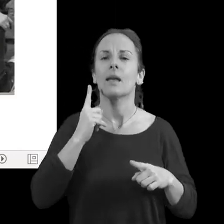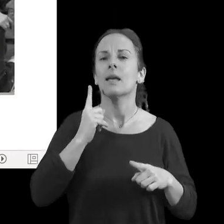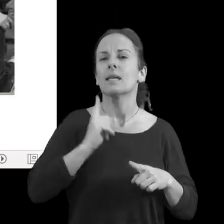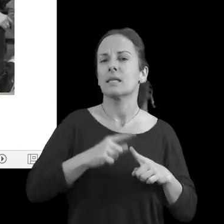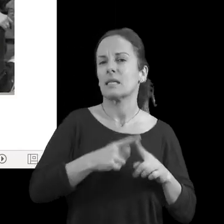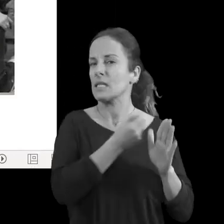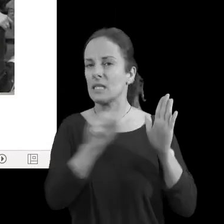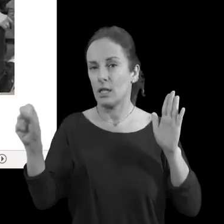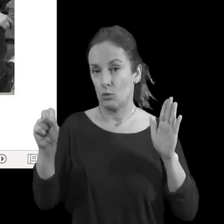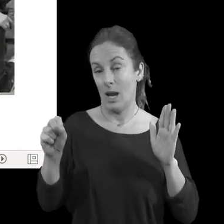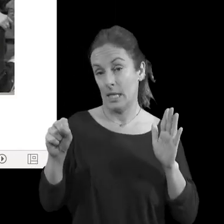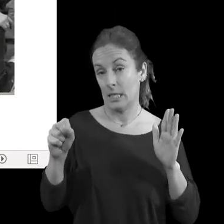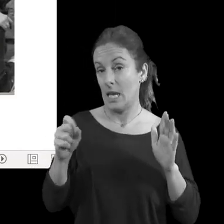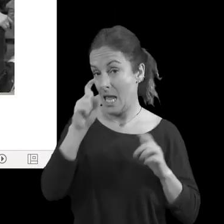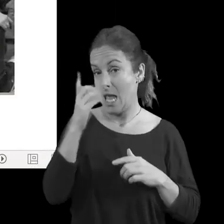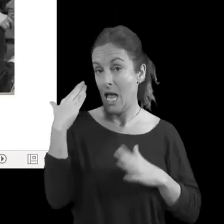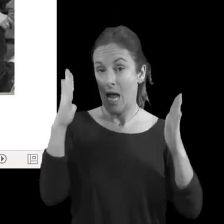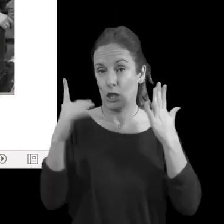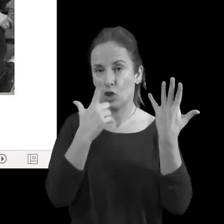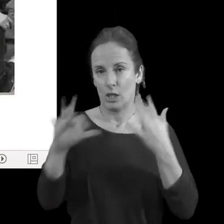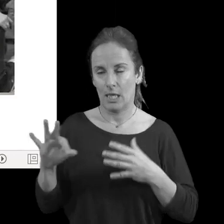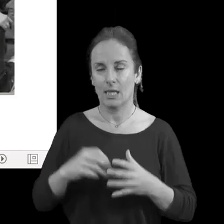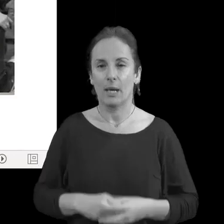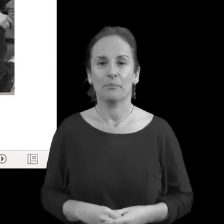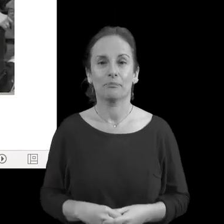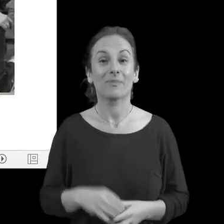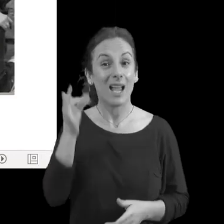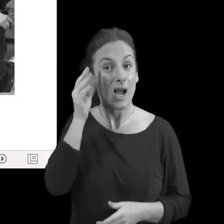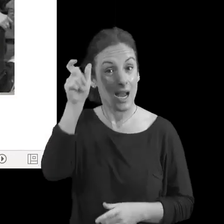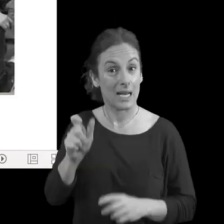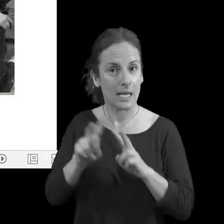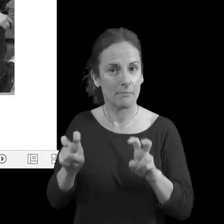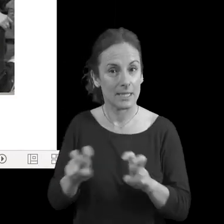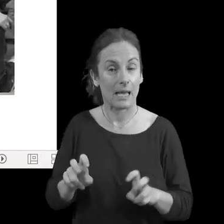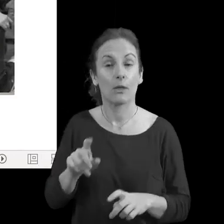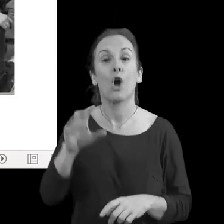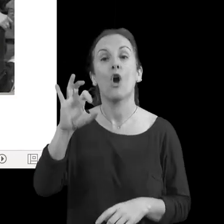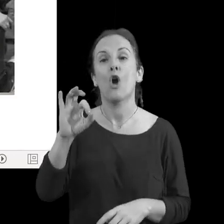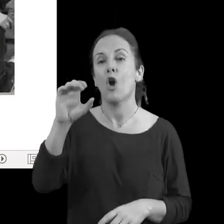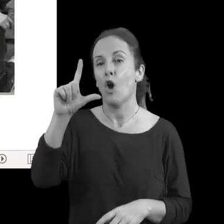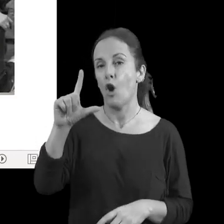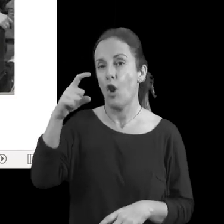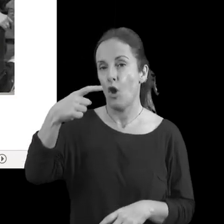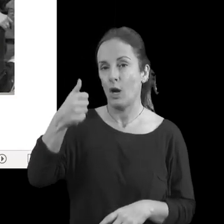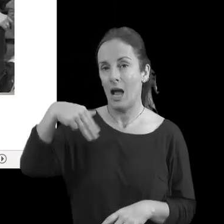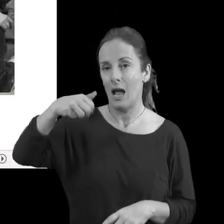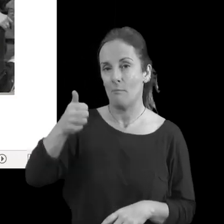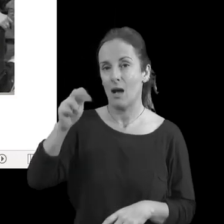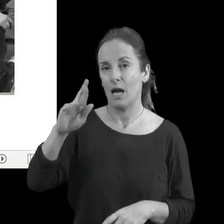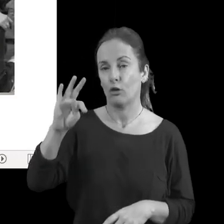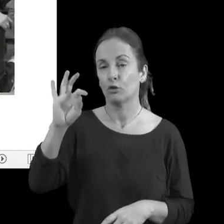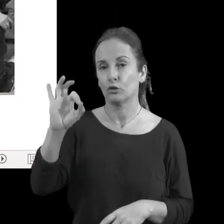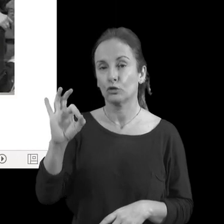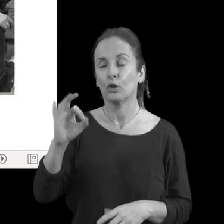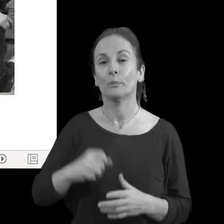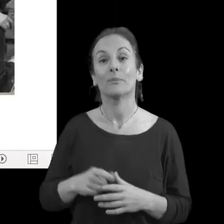este trabajo aquí porque la investigadora que os mencionaba, Olga Maroto, lo que plantea en su investigación sobre Valencia,